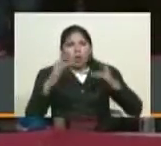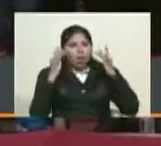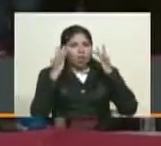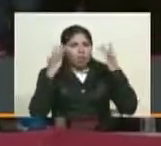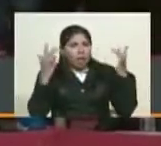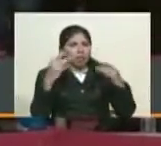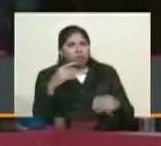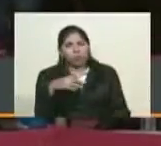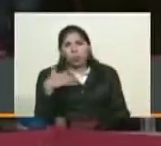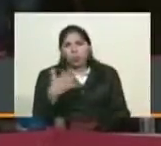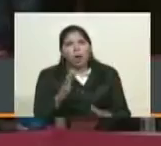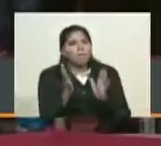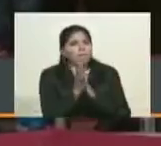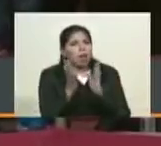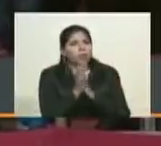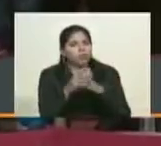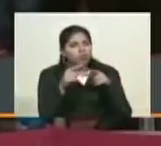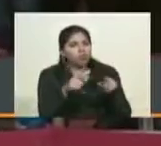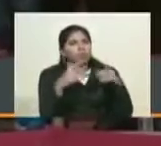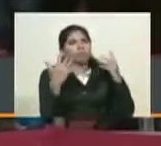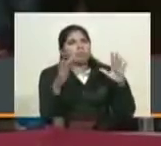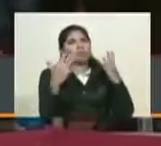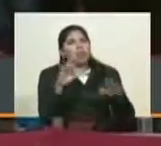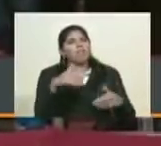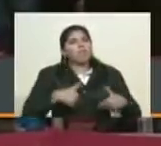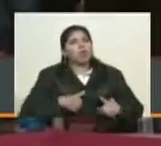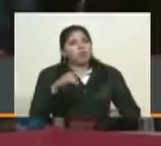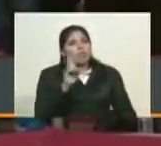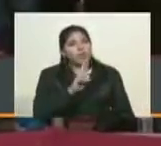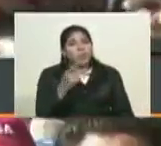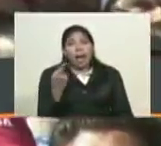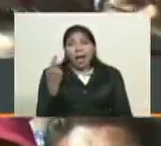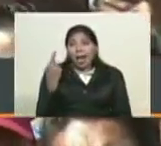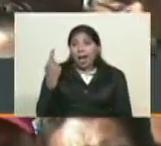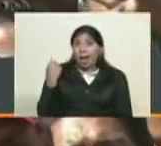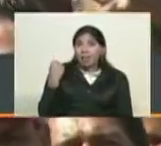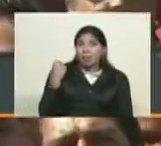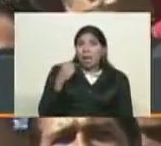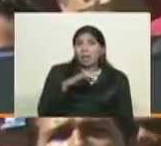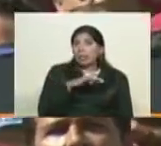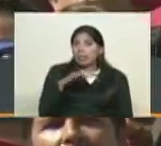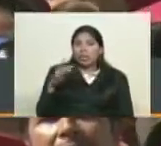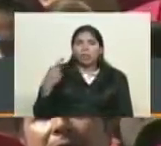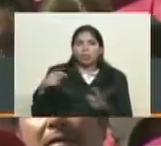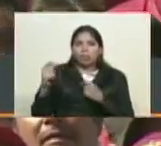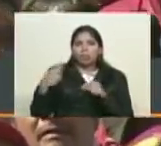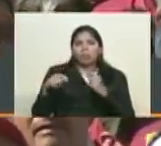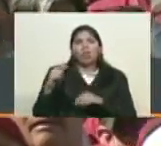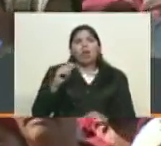Y al día de ayer ya habíamos logrado oferta por más de